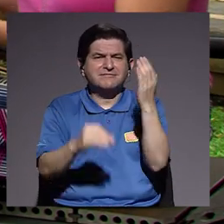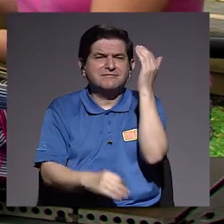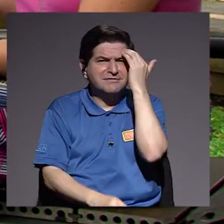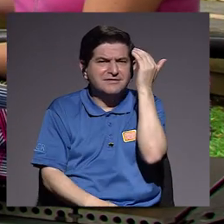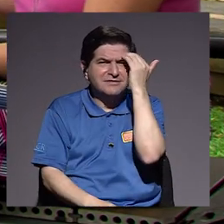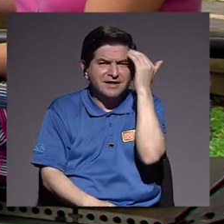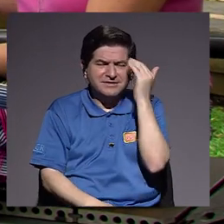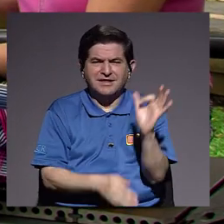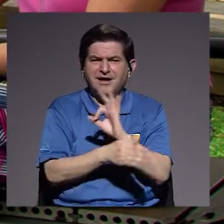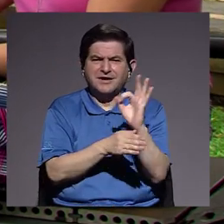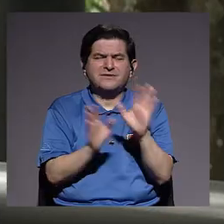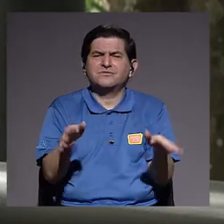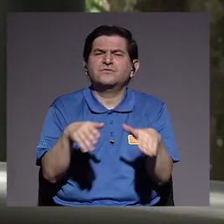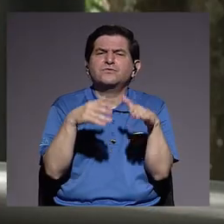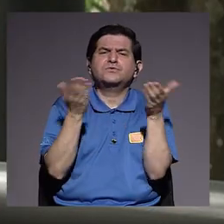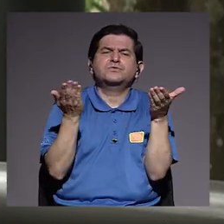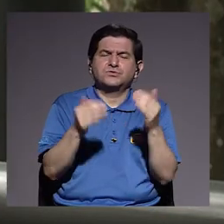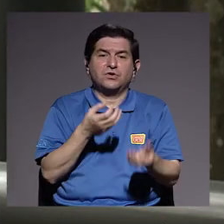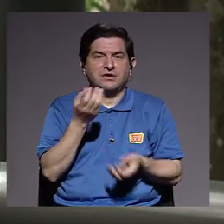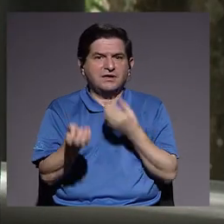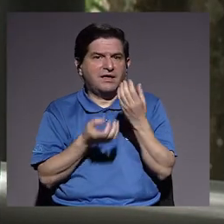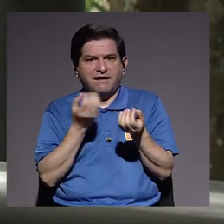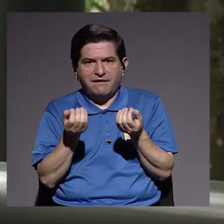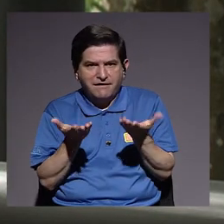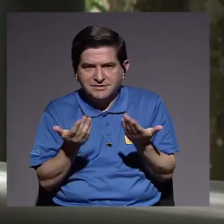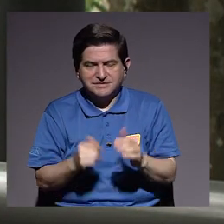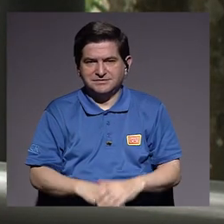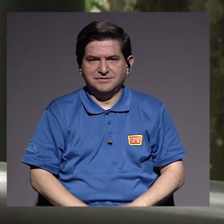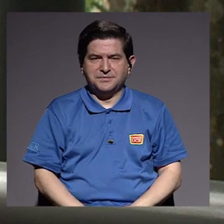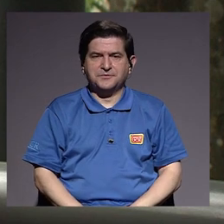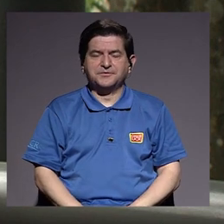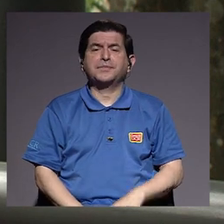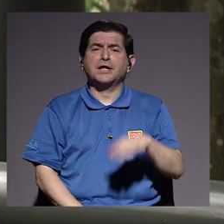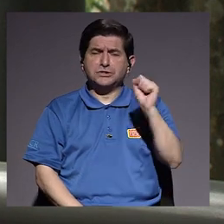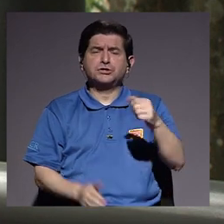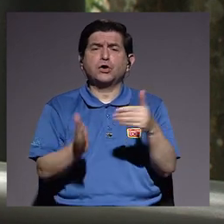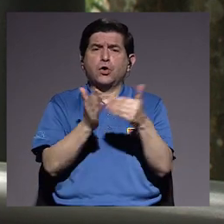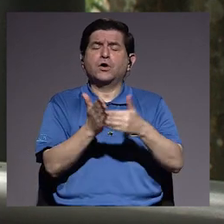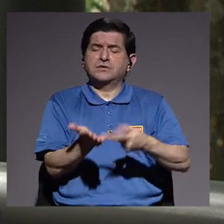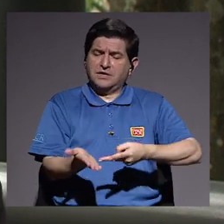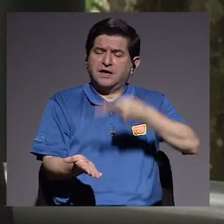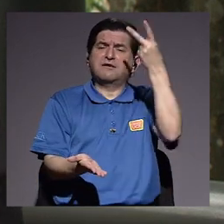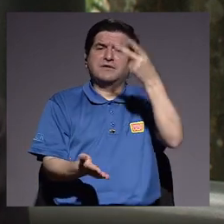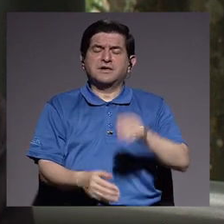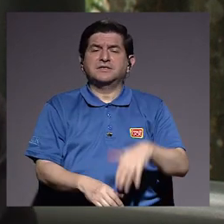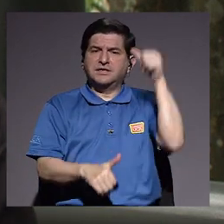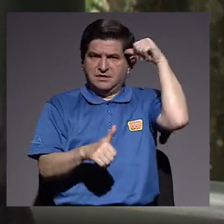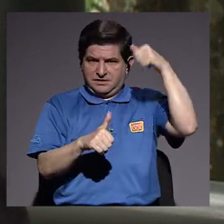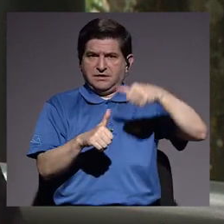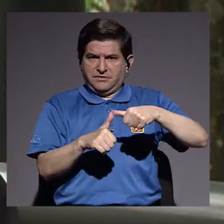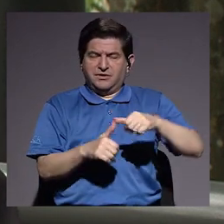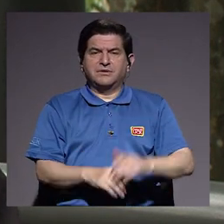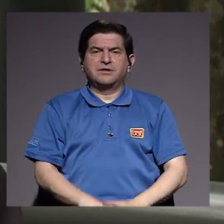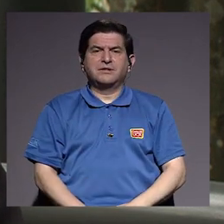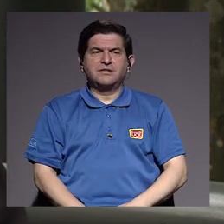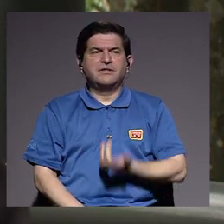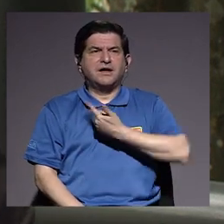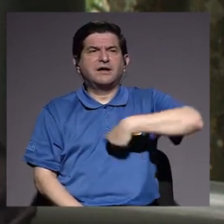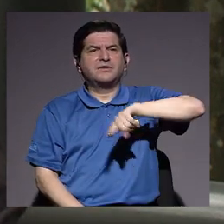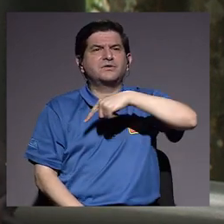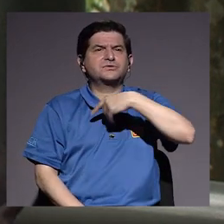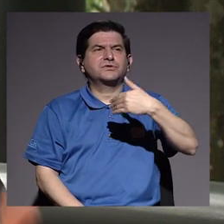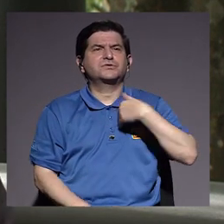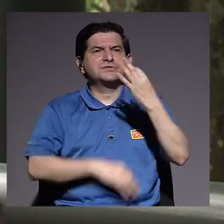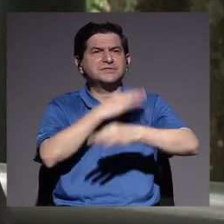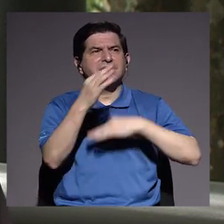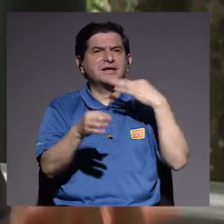podemos hacer para revalorizarlo, ¿verdad? También. Porque hay que tener en cuenta de que tenemos por lo menos una suerte de unos 20, 30 años en la